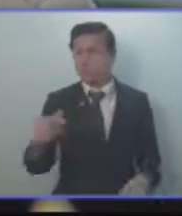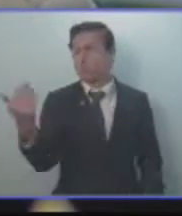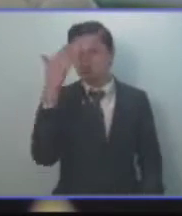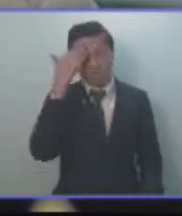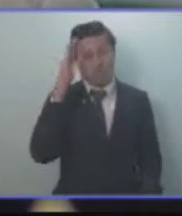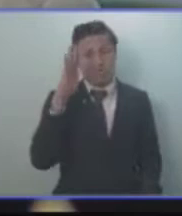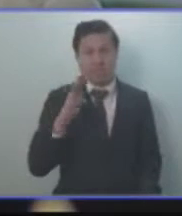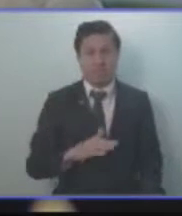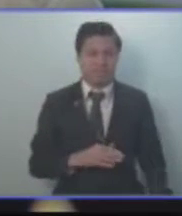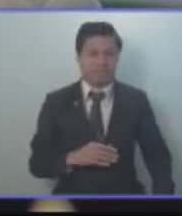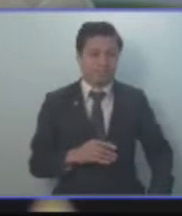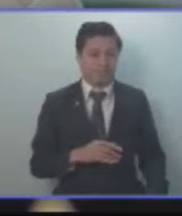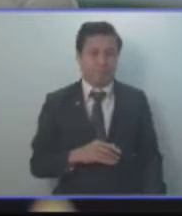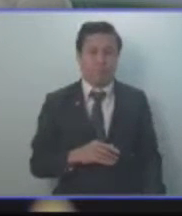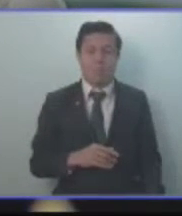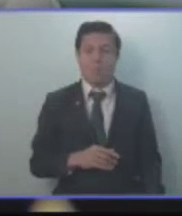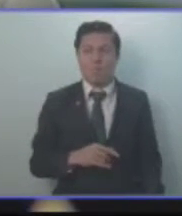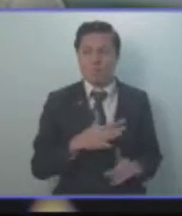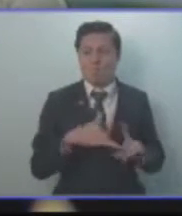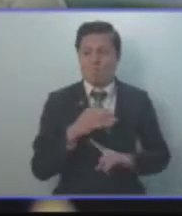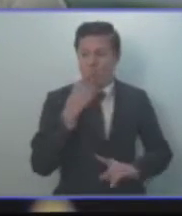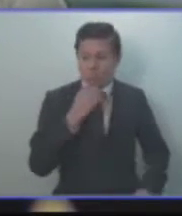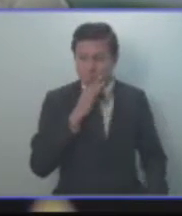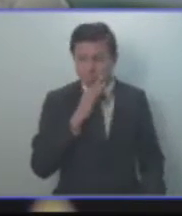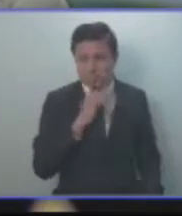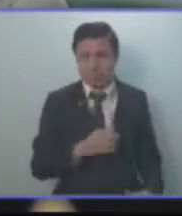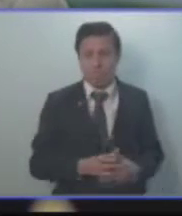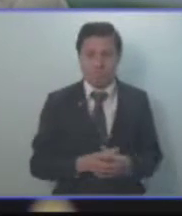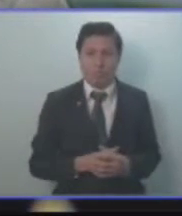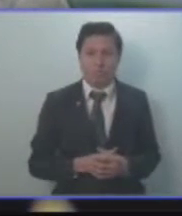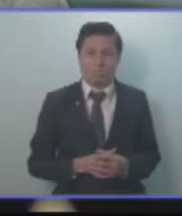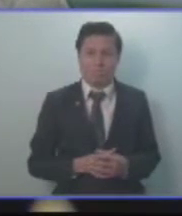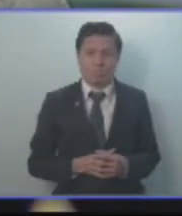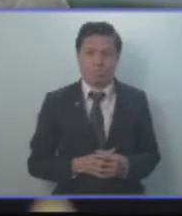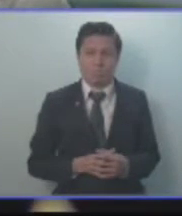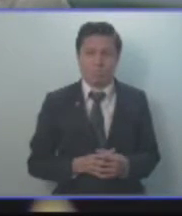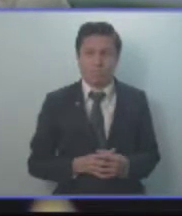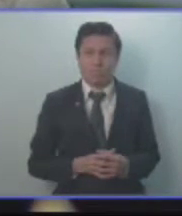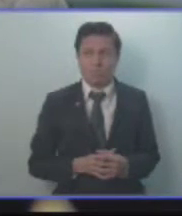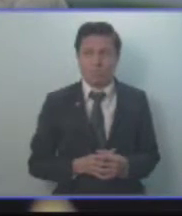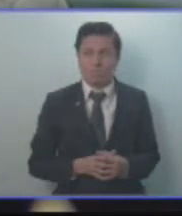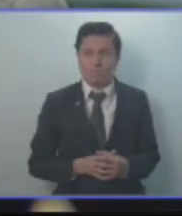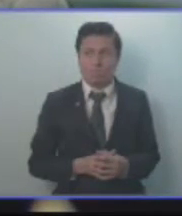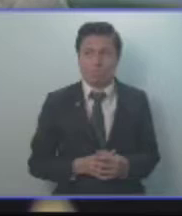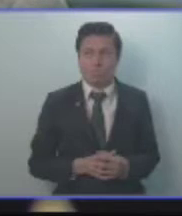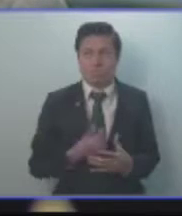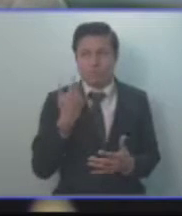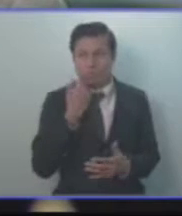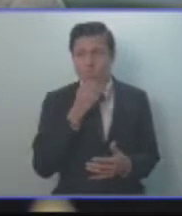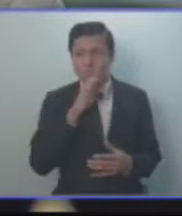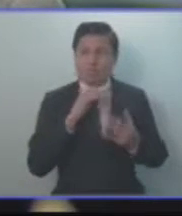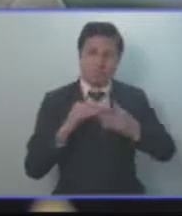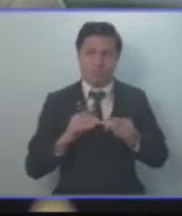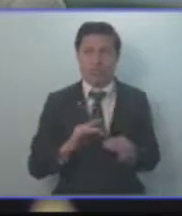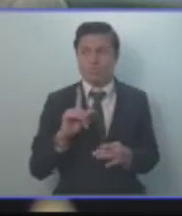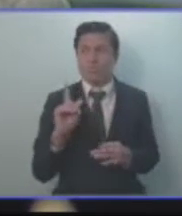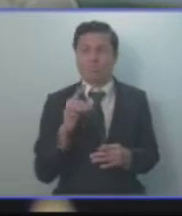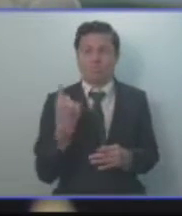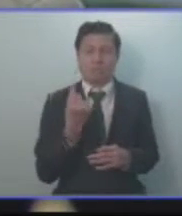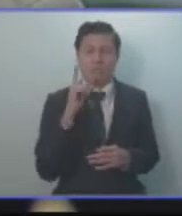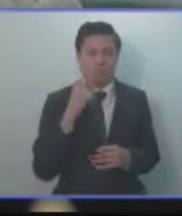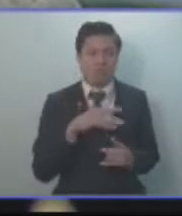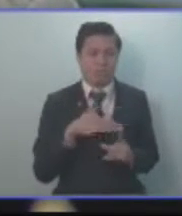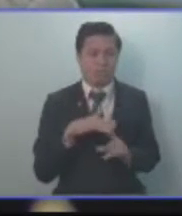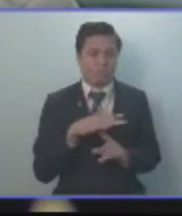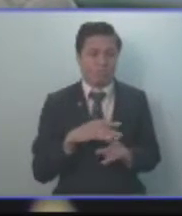desconoce. Las causas, dicen los patólogos, son muchas. No es una sola causa. Desde